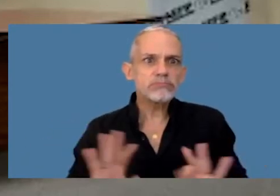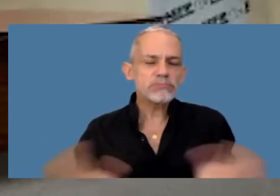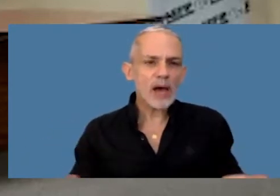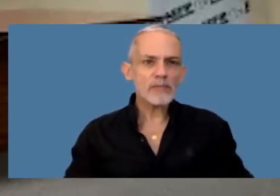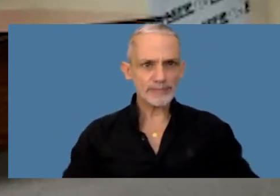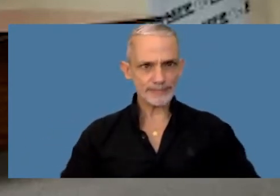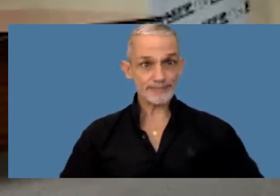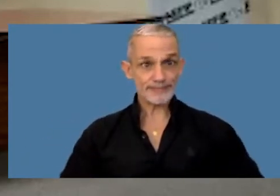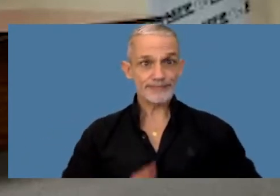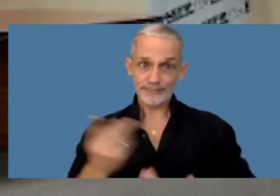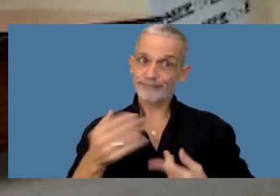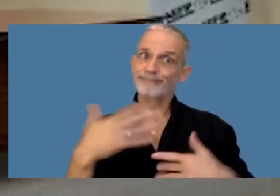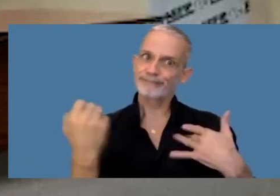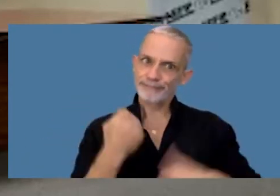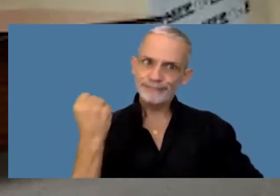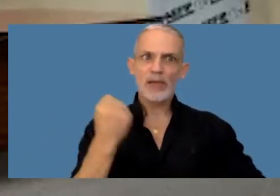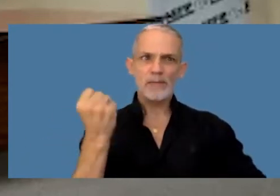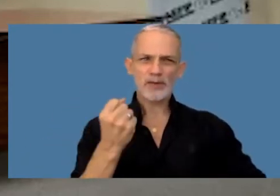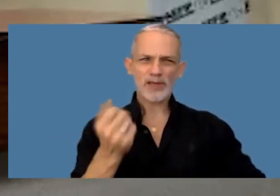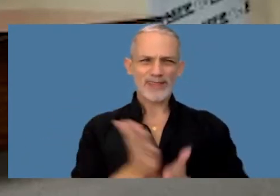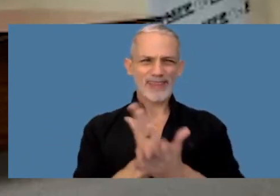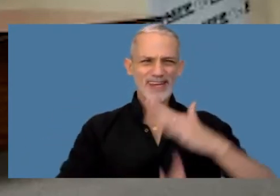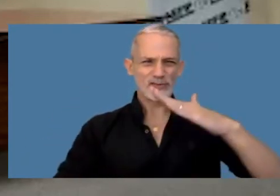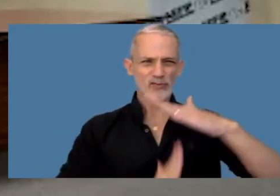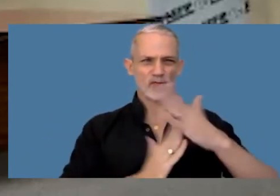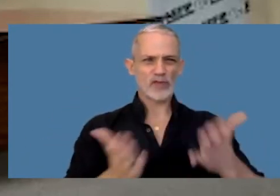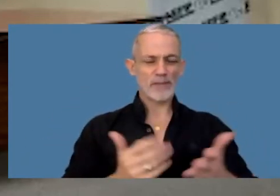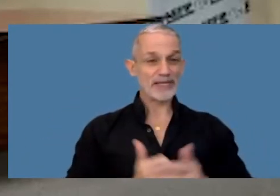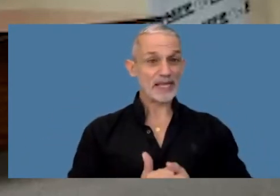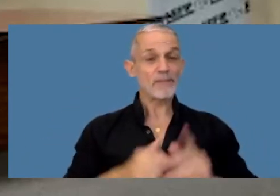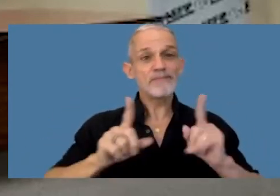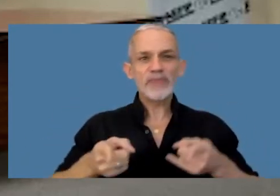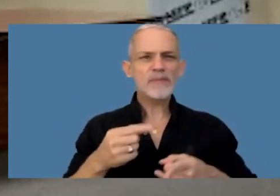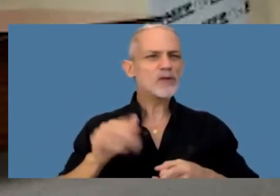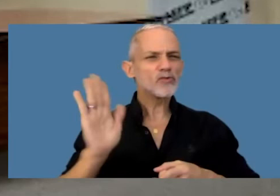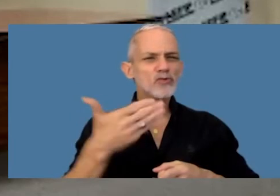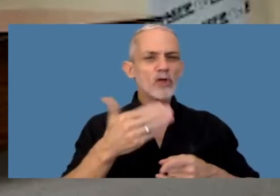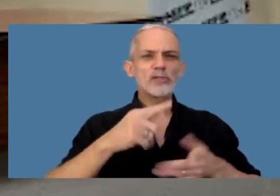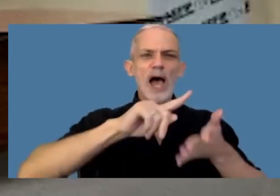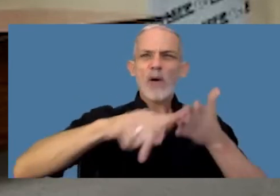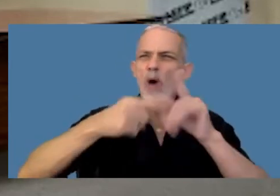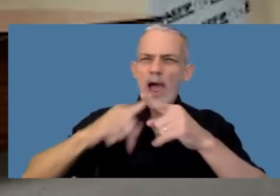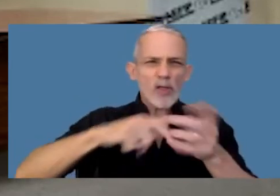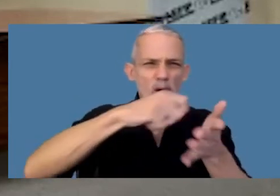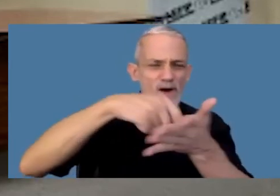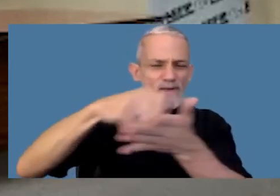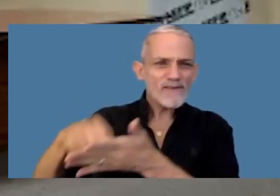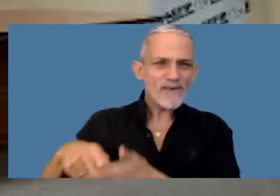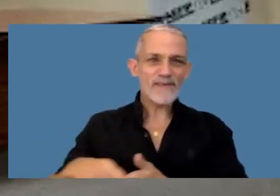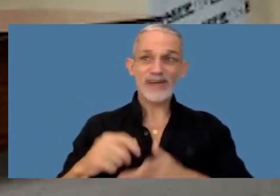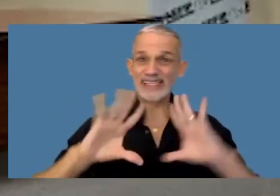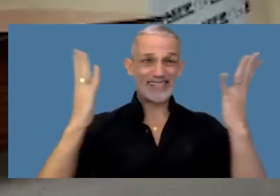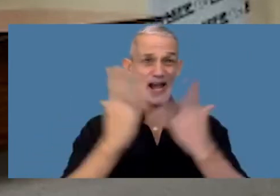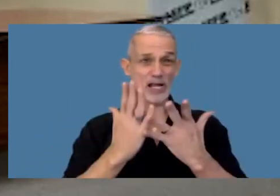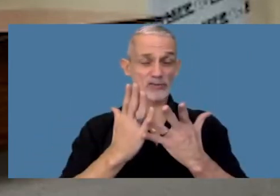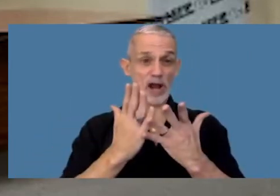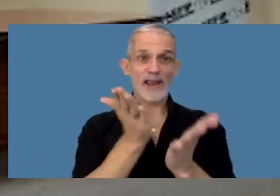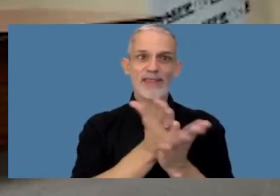Fíjense si no es relevante. Pero a su vez todos los tratados internacionales de derechos humanos reconocen la libertad